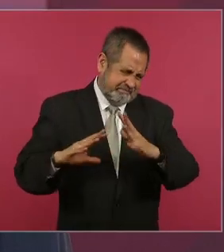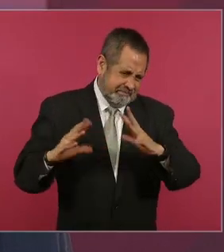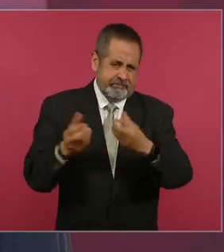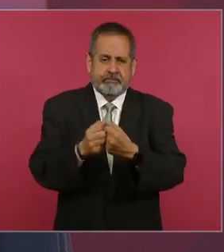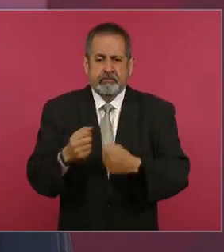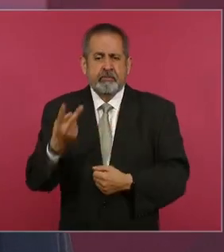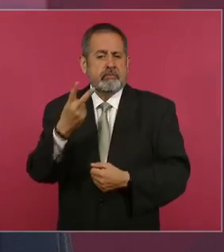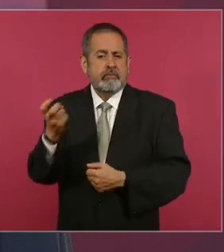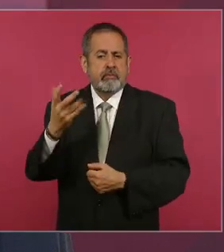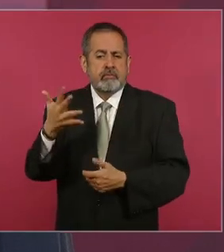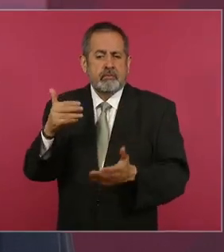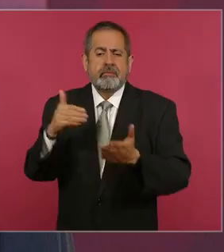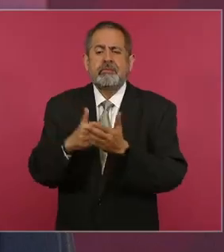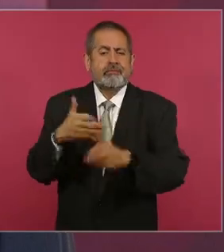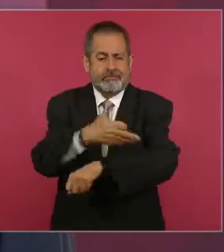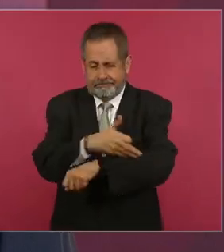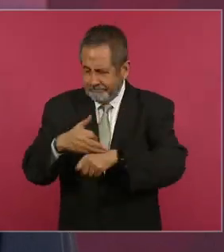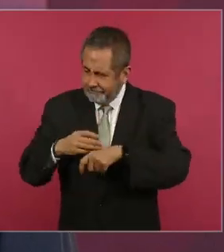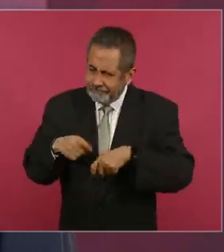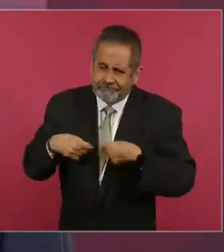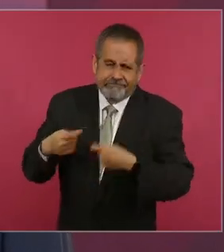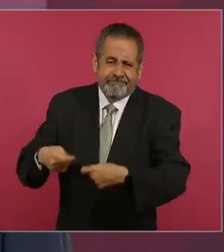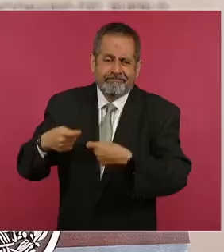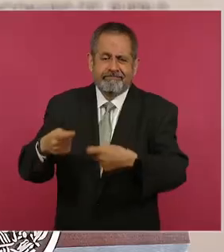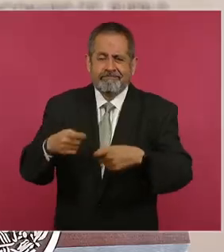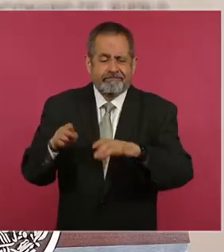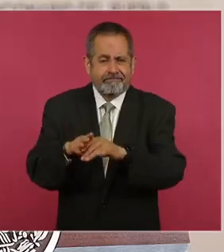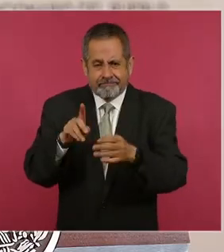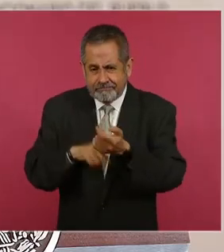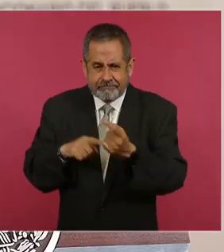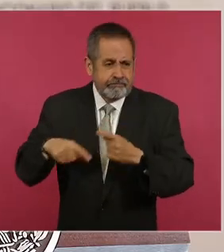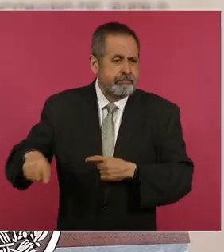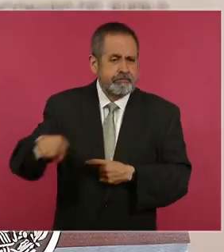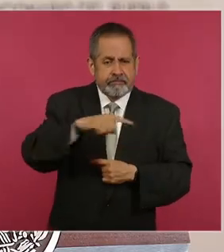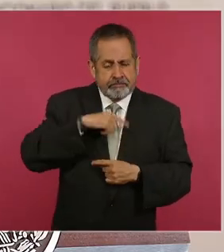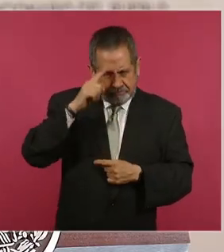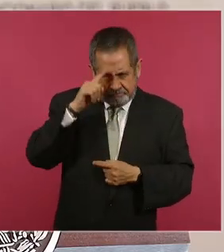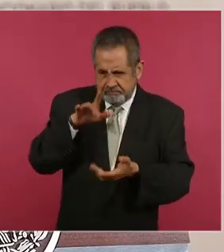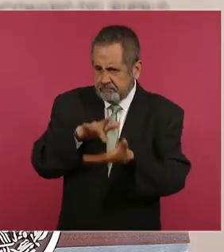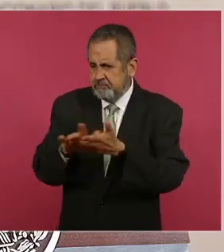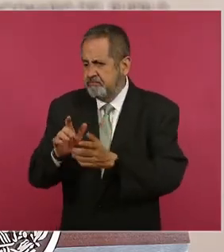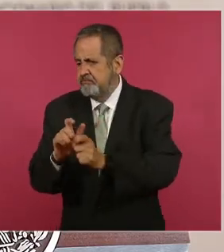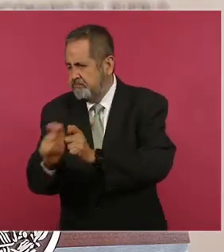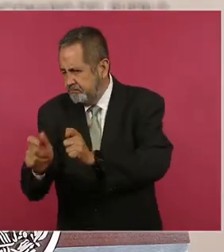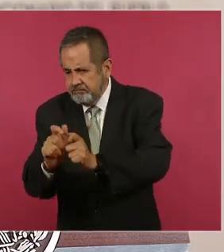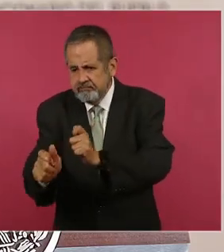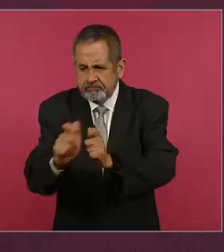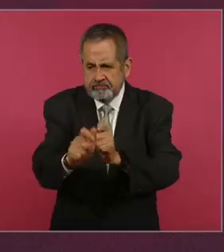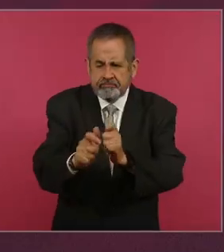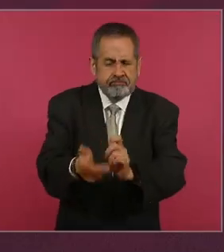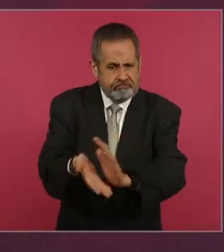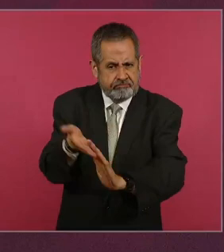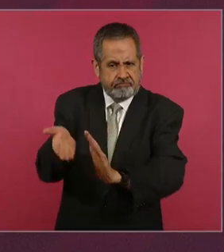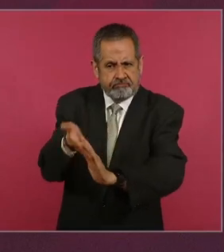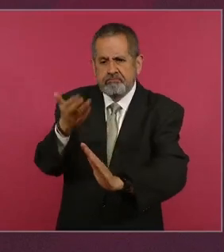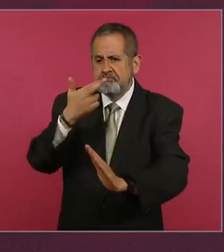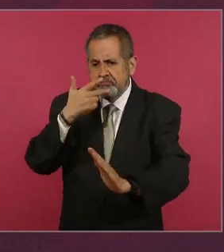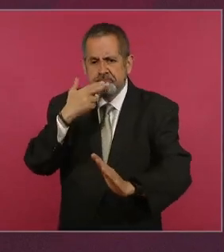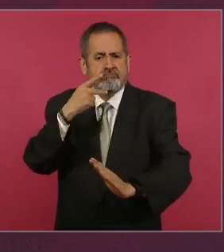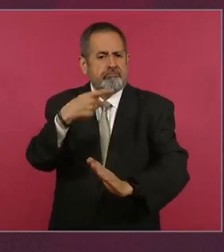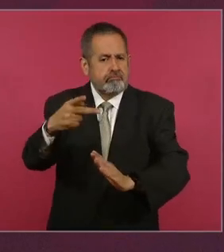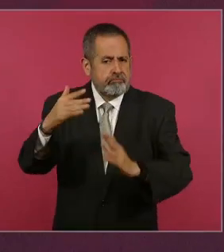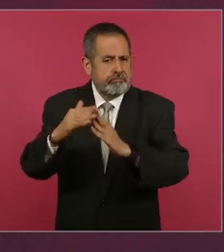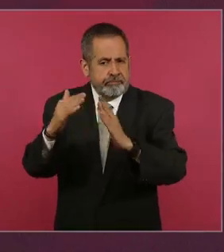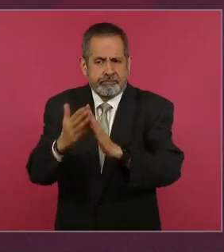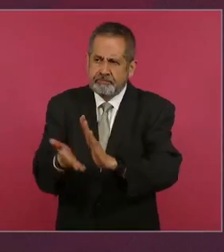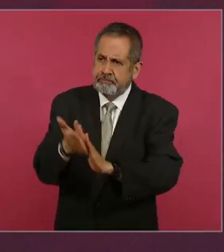250 mil familias que van a recibir sus apoyos para mejorar o construir sus